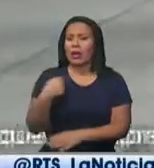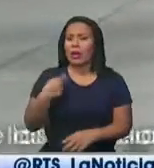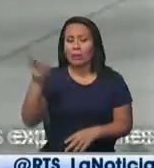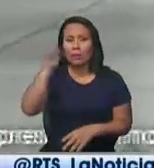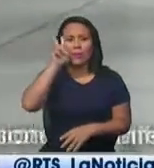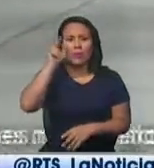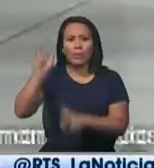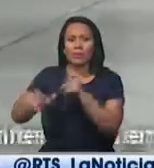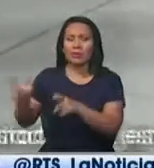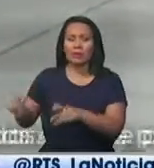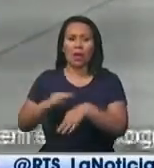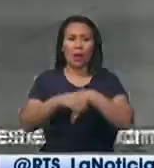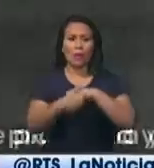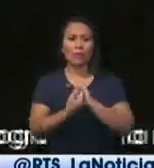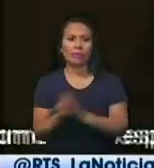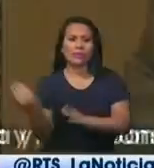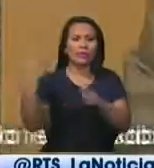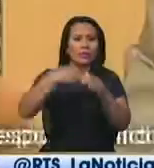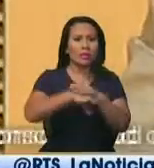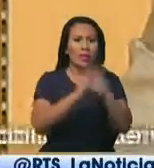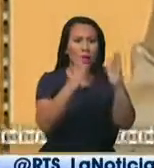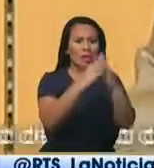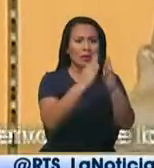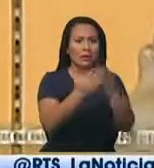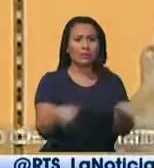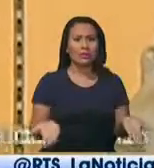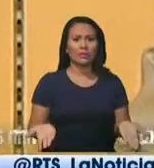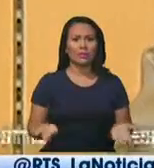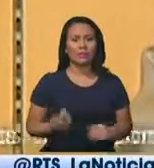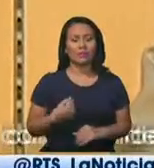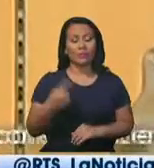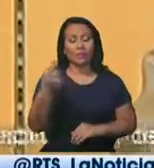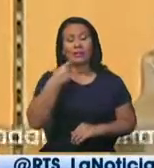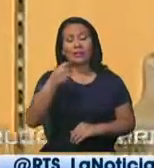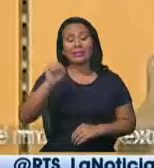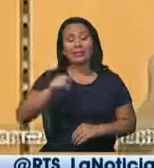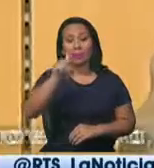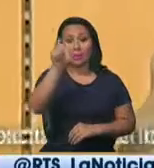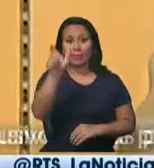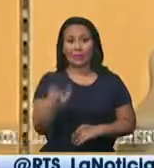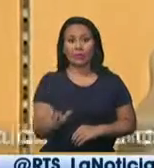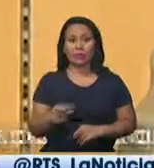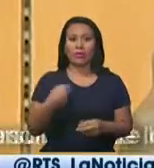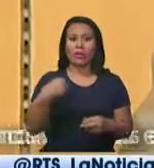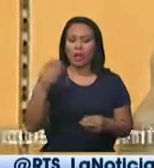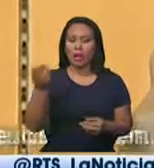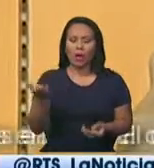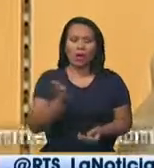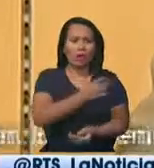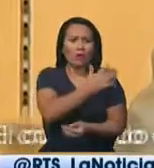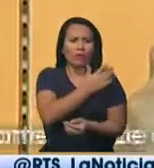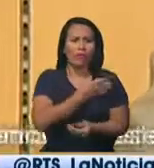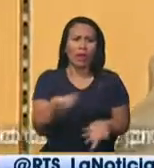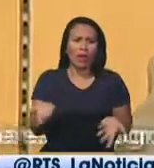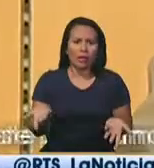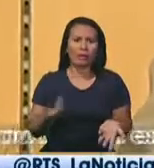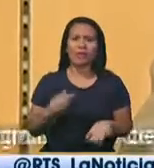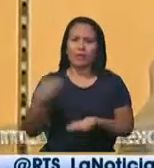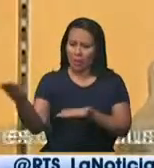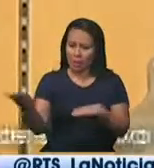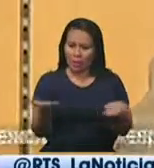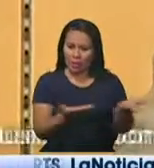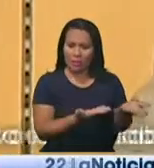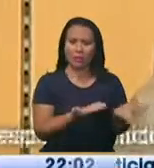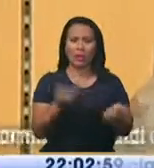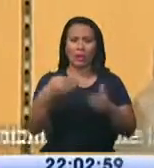delincuentes para hacer de las suyas. Que una persona que identifica plenamente con nombres y apellidos le dijo que la dejara pasar a su